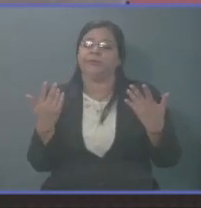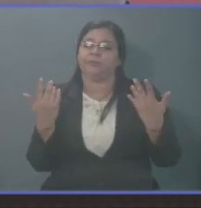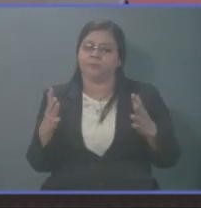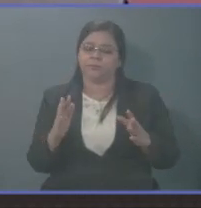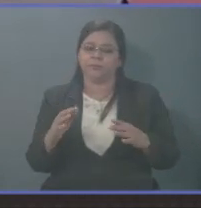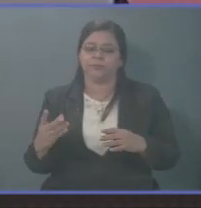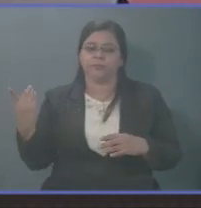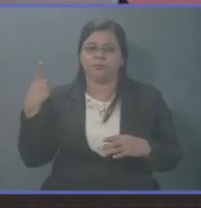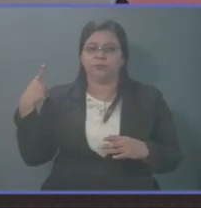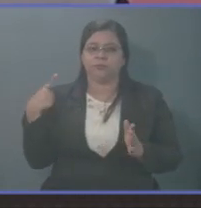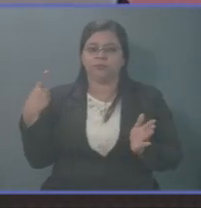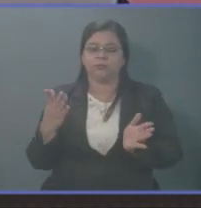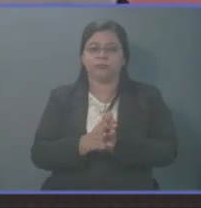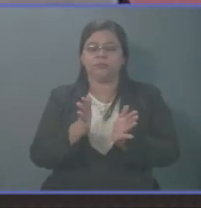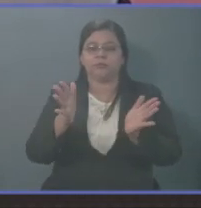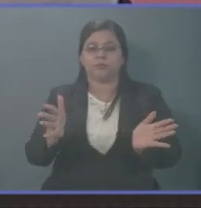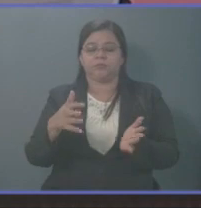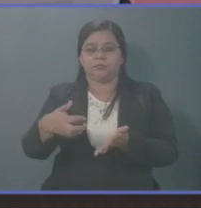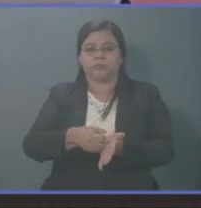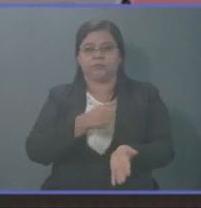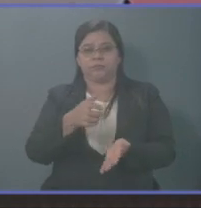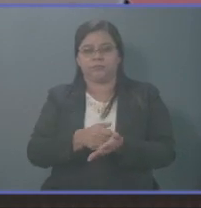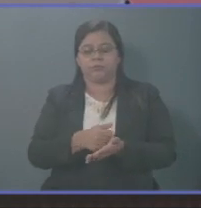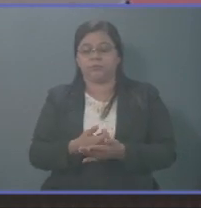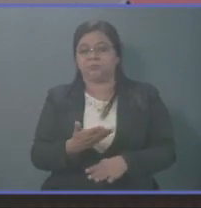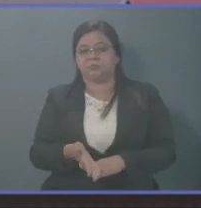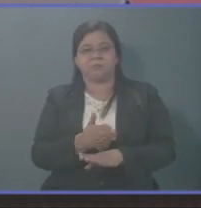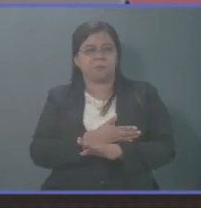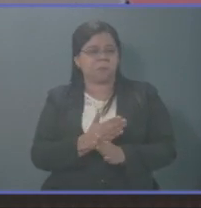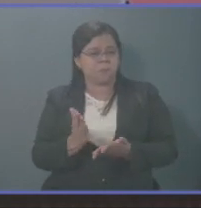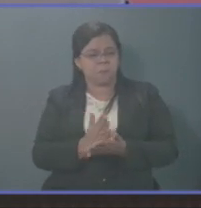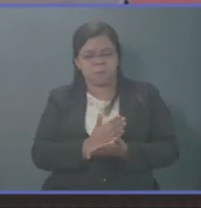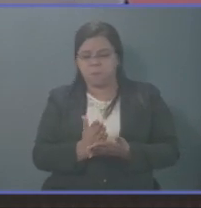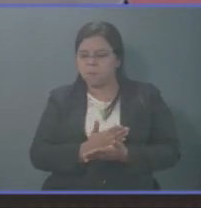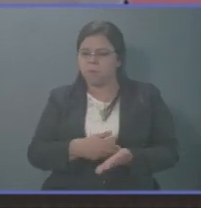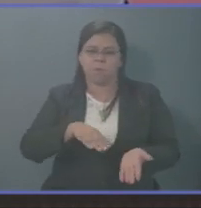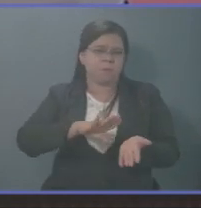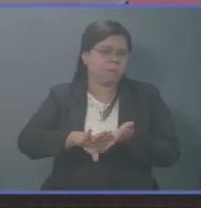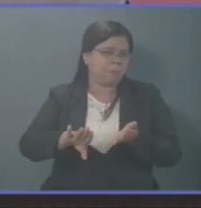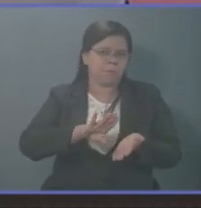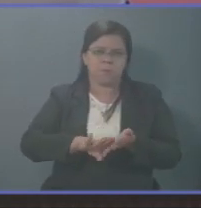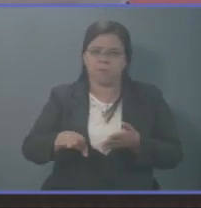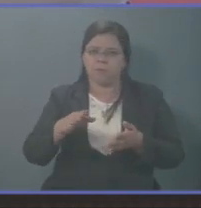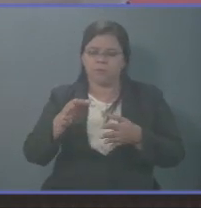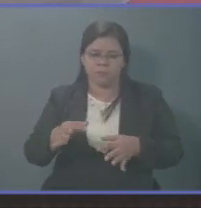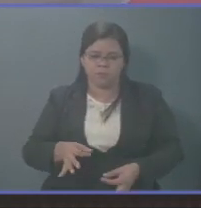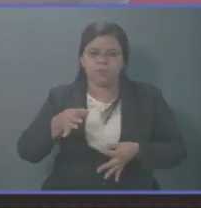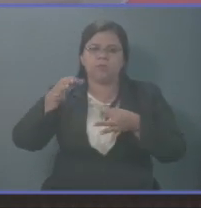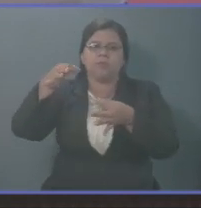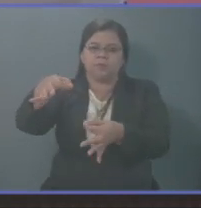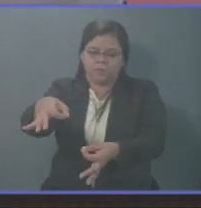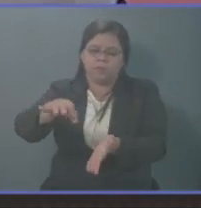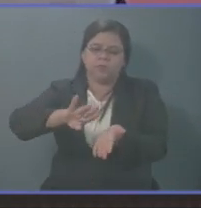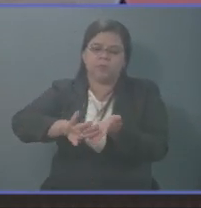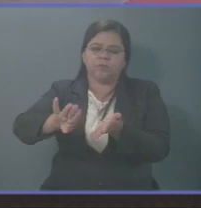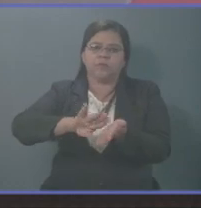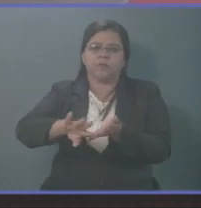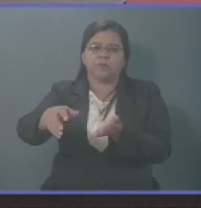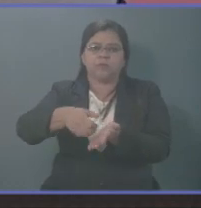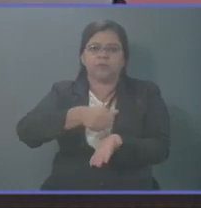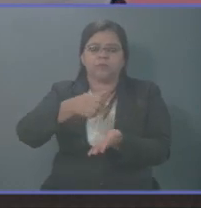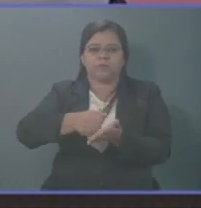Dirección General de Impuestos Internos que no hubiesen presentado y pagado la declaración de la contribución especial a los